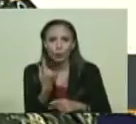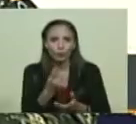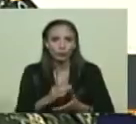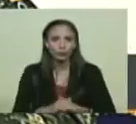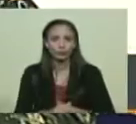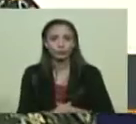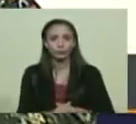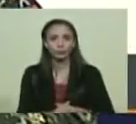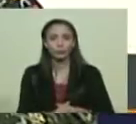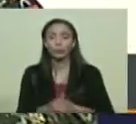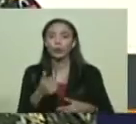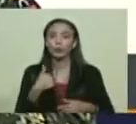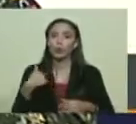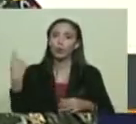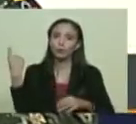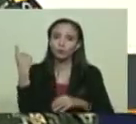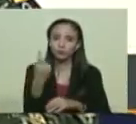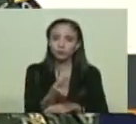He dado la orden,